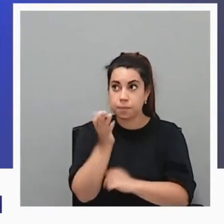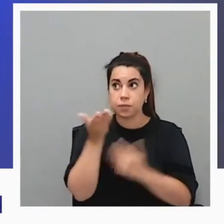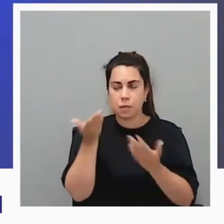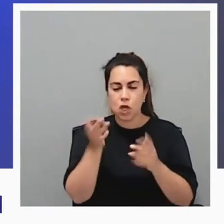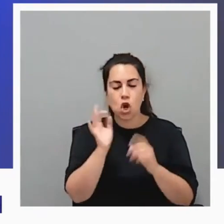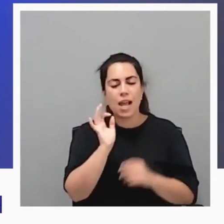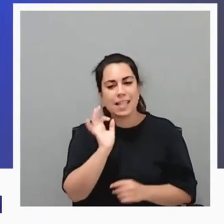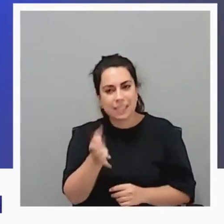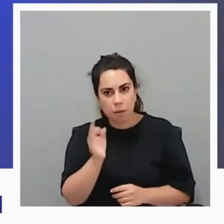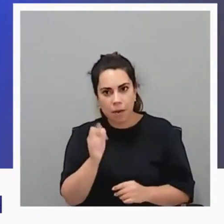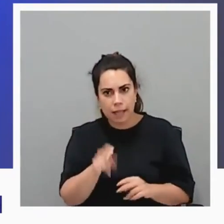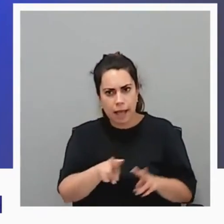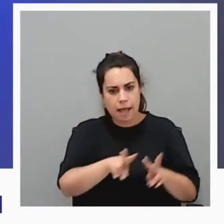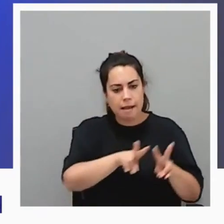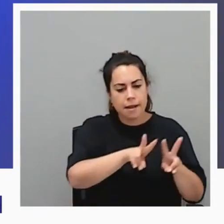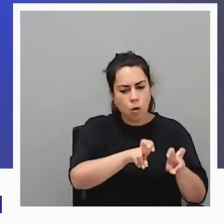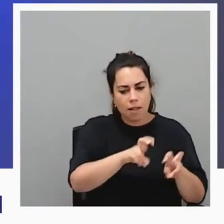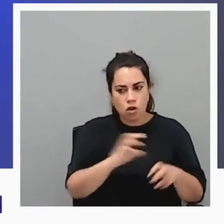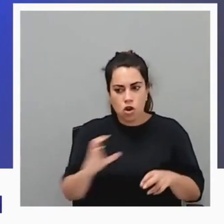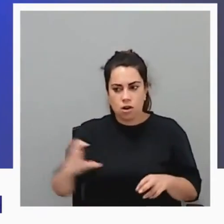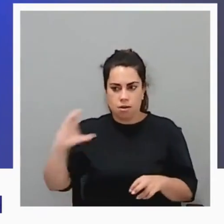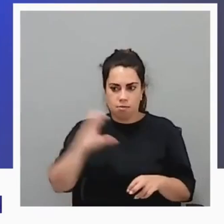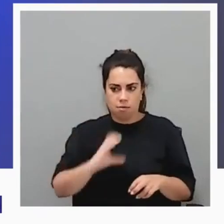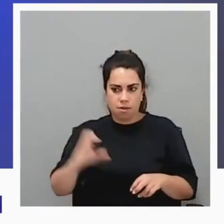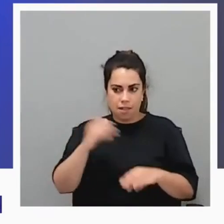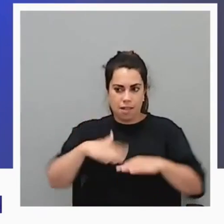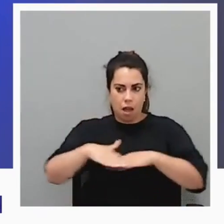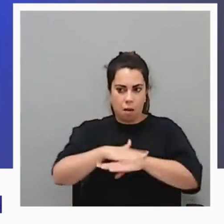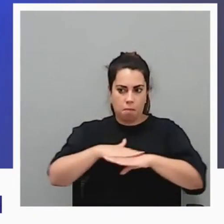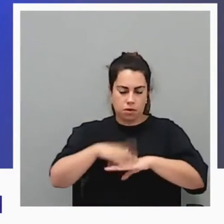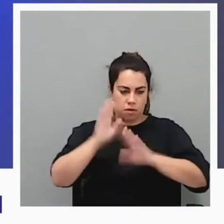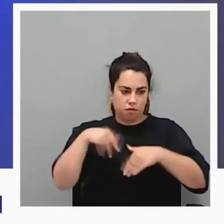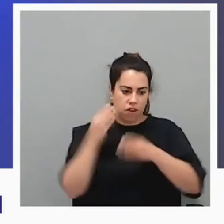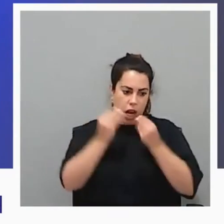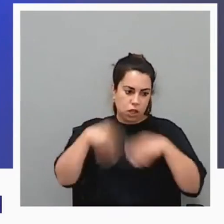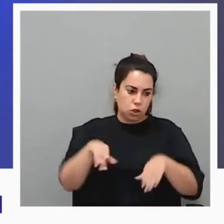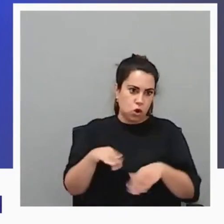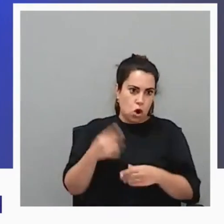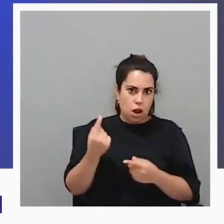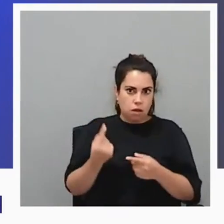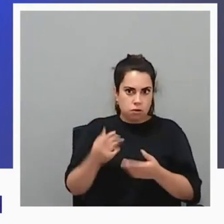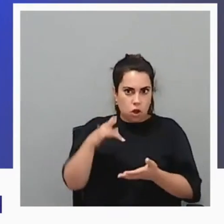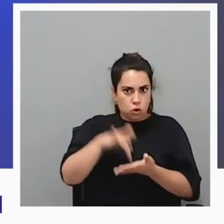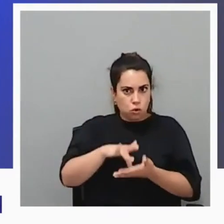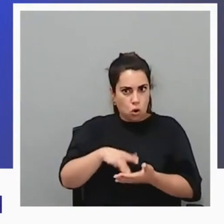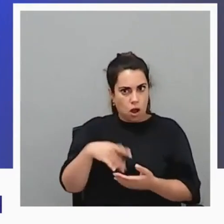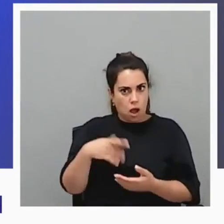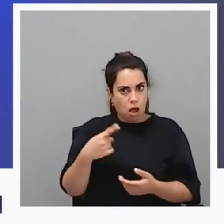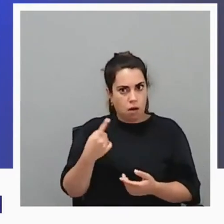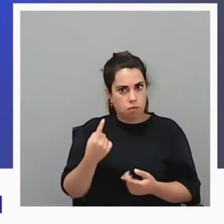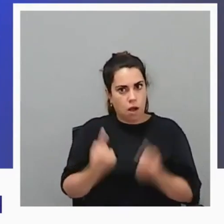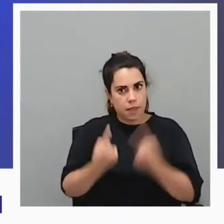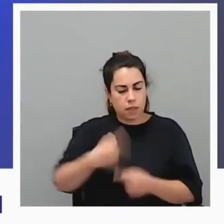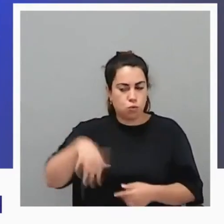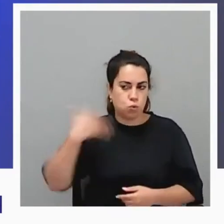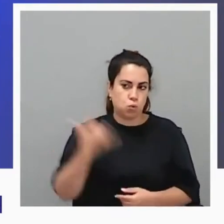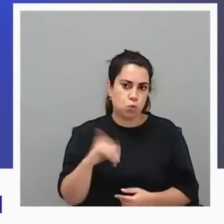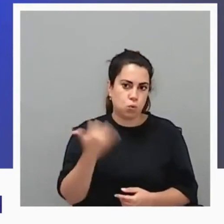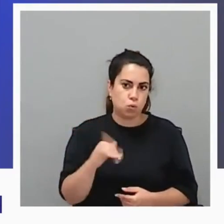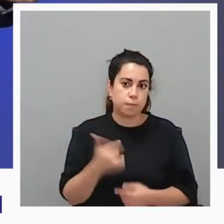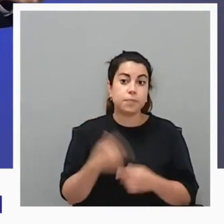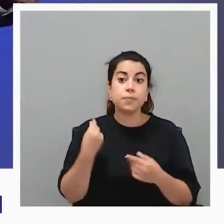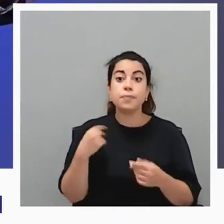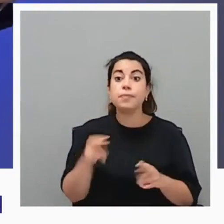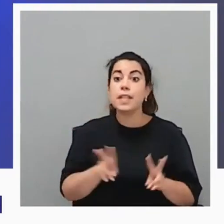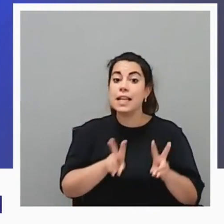ciencia se han hecho muchas barbaridades en la historia también, llevemos ojo. Y por tanto, cuando hablamos de innovación social, ¿qué adjetivo